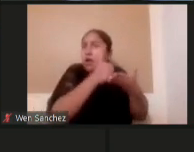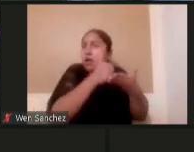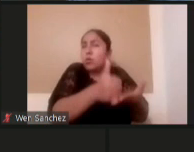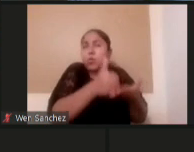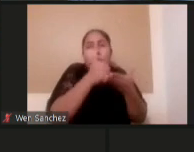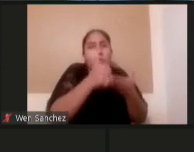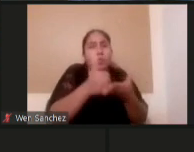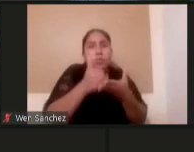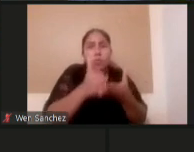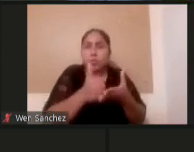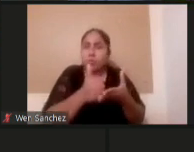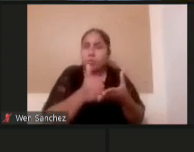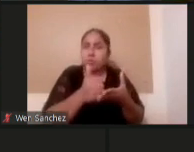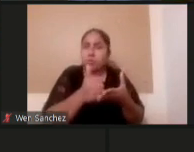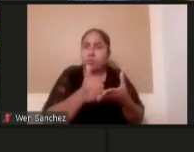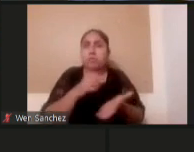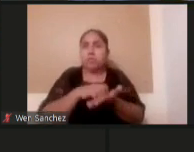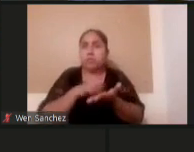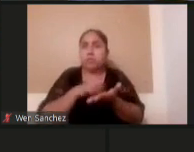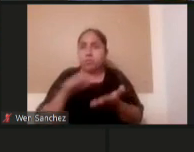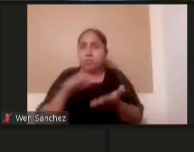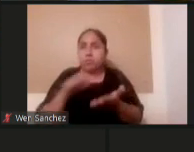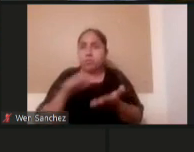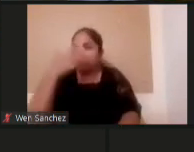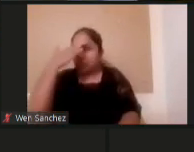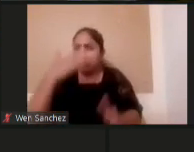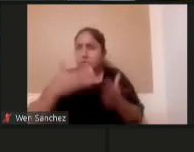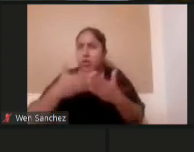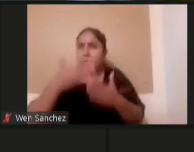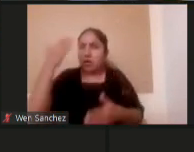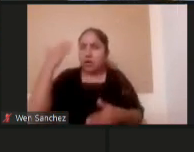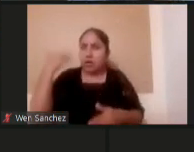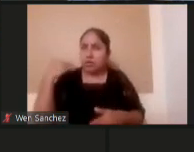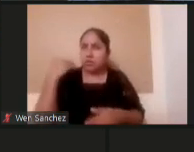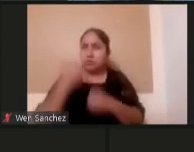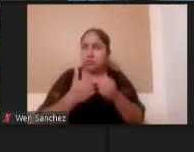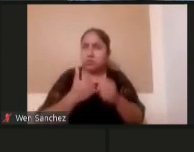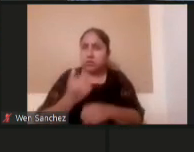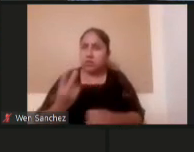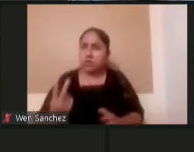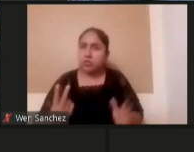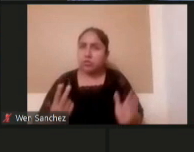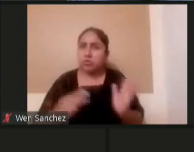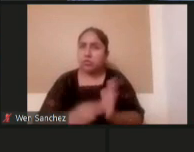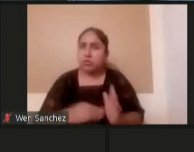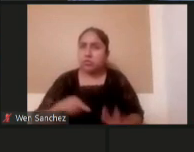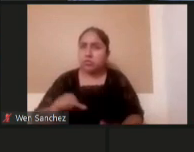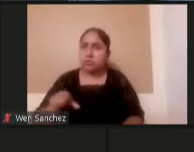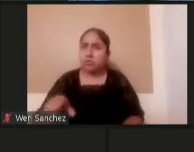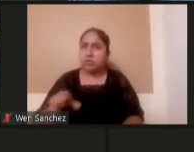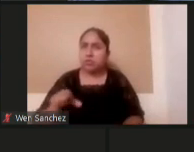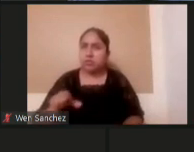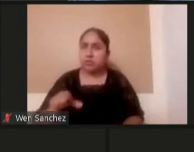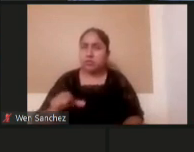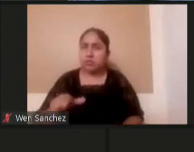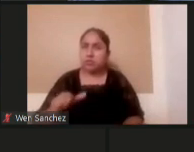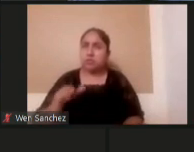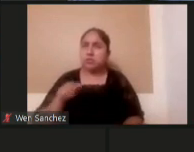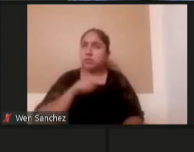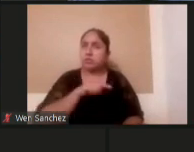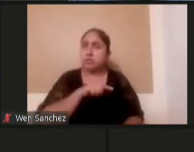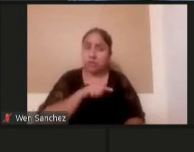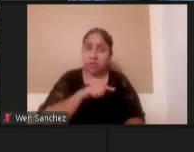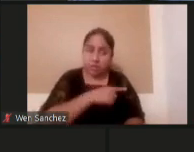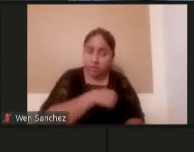la Encuesta Nacional de Discriminación 2017, realizada junto con otros organismos de gobierno, pues no